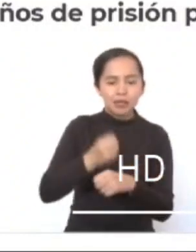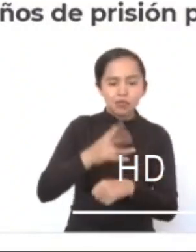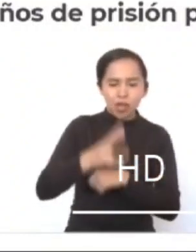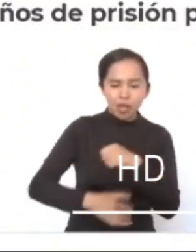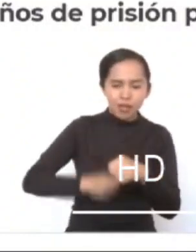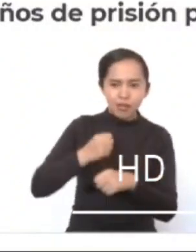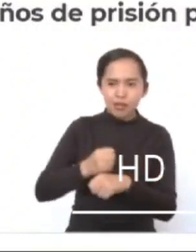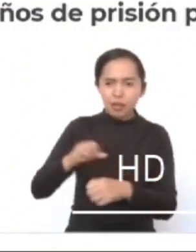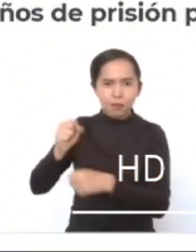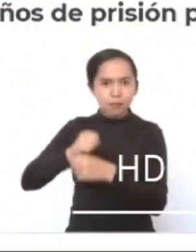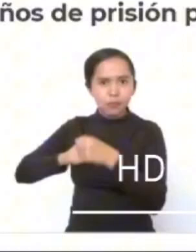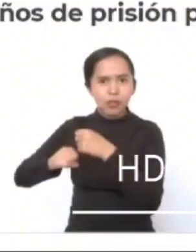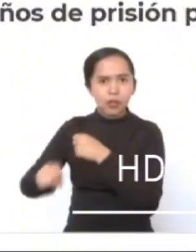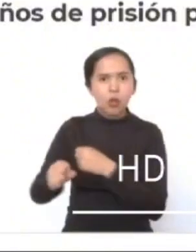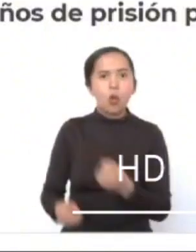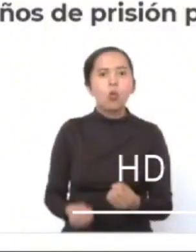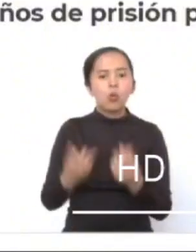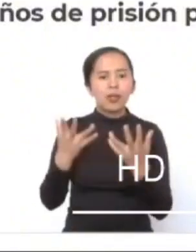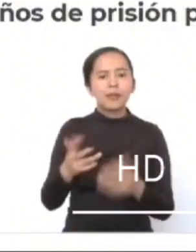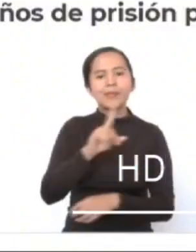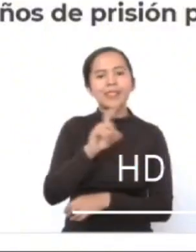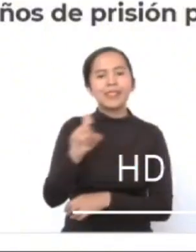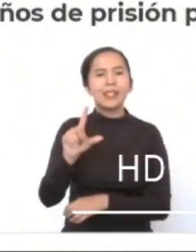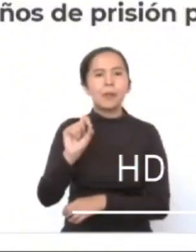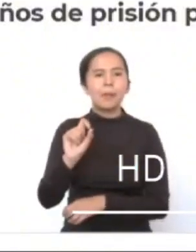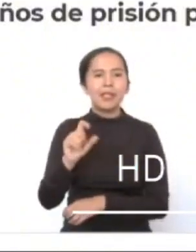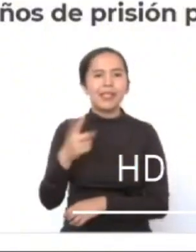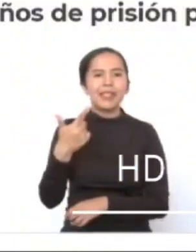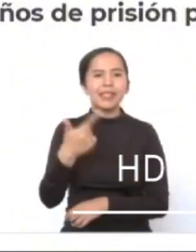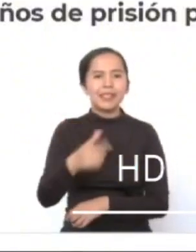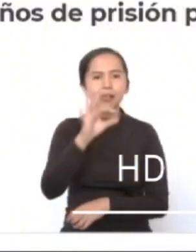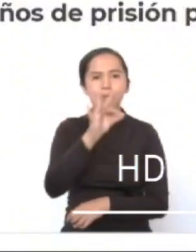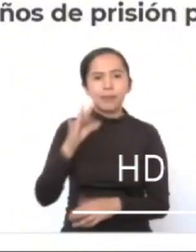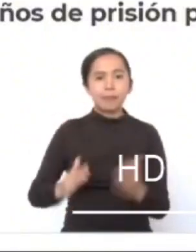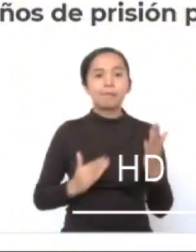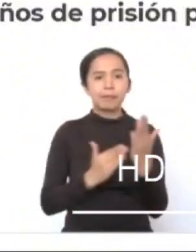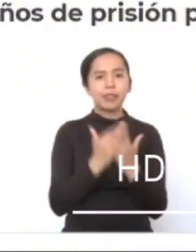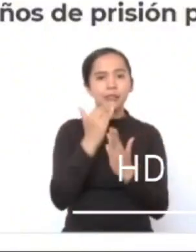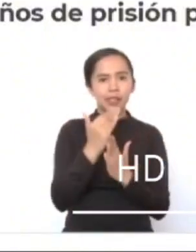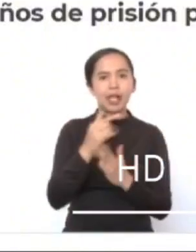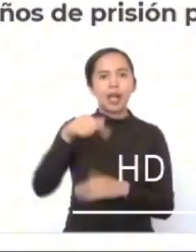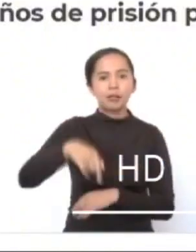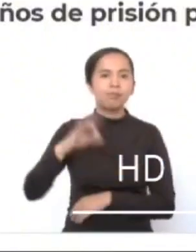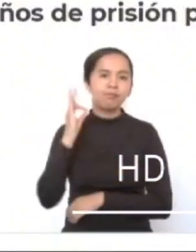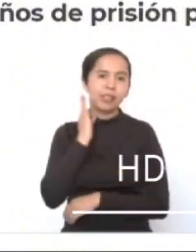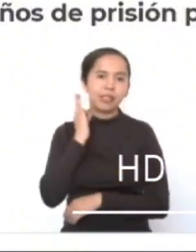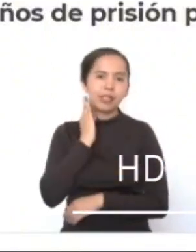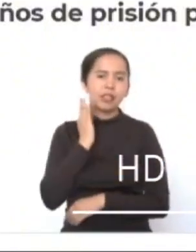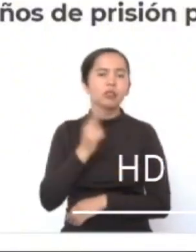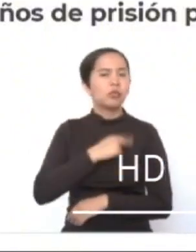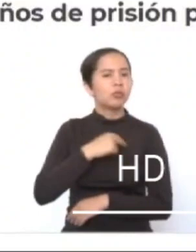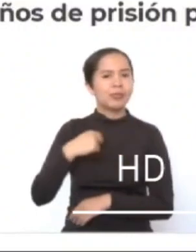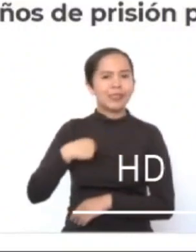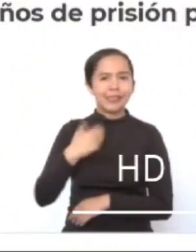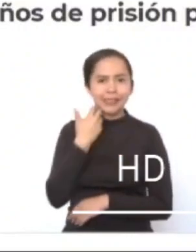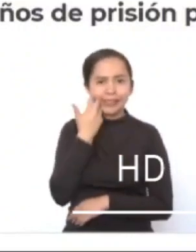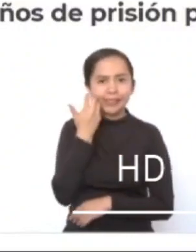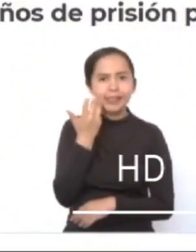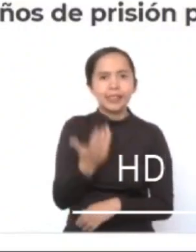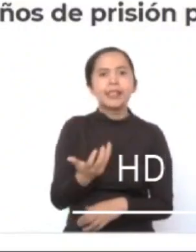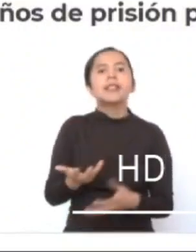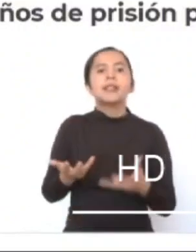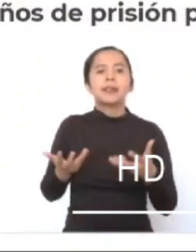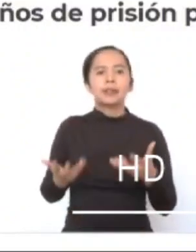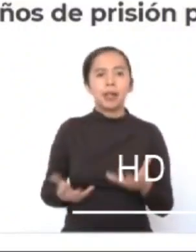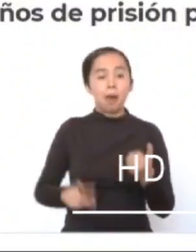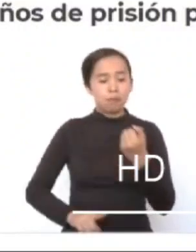hemos aumentado en un promedio del 127%. Esta Fiscalía buscará que ningún